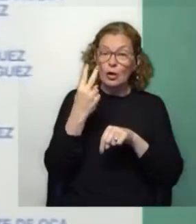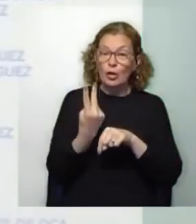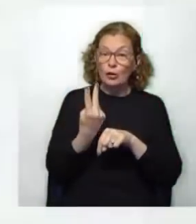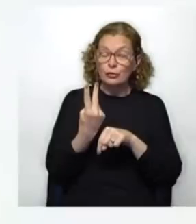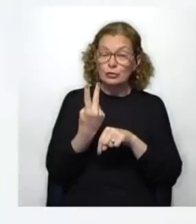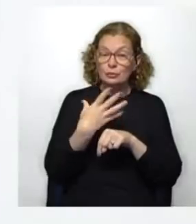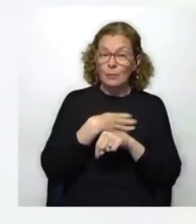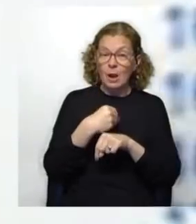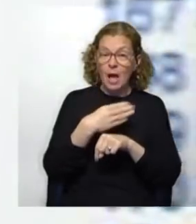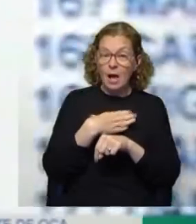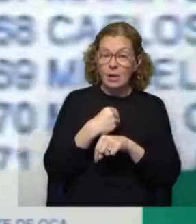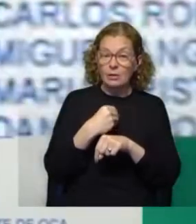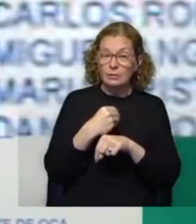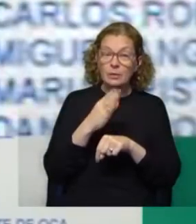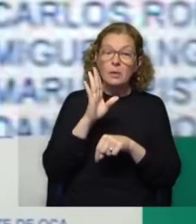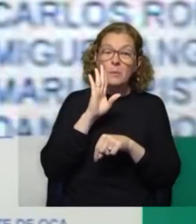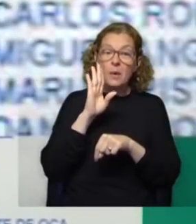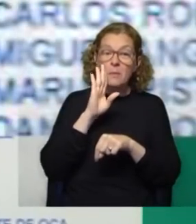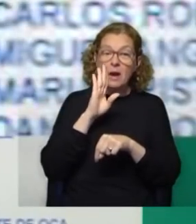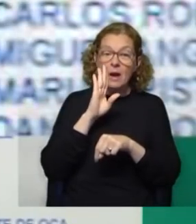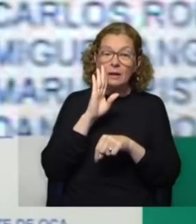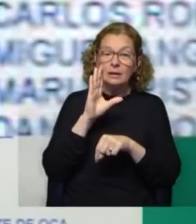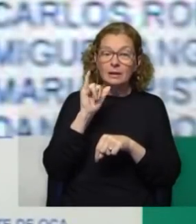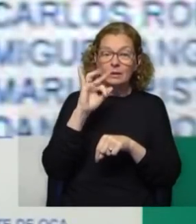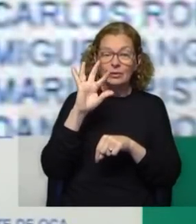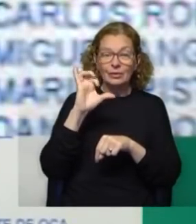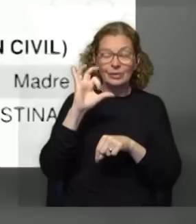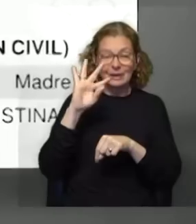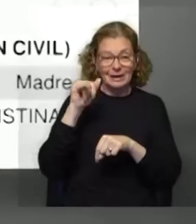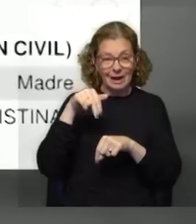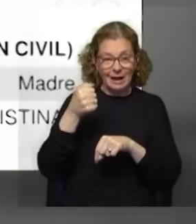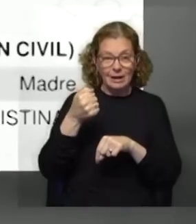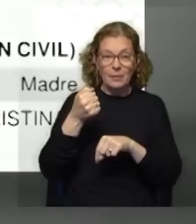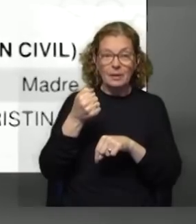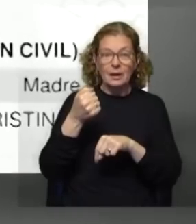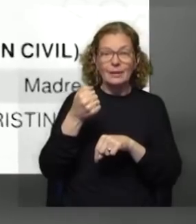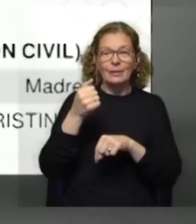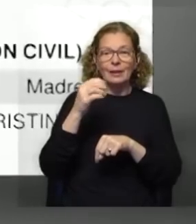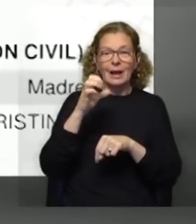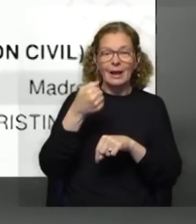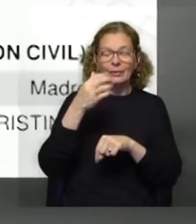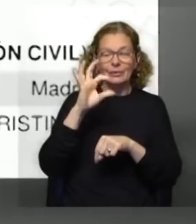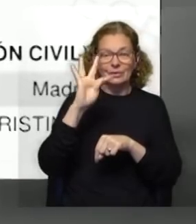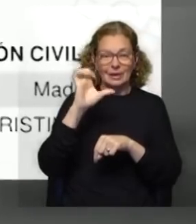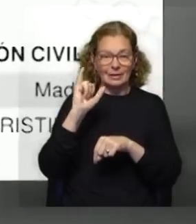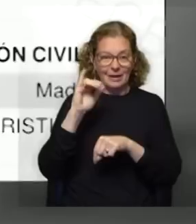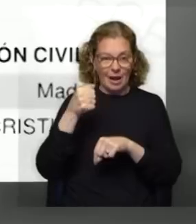estamos hablando de la madre de Cristina severnini que es la madre de Alejandro astesiano